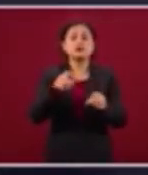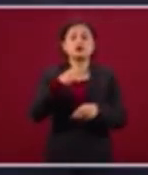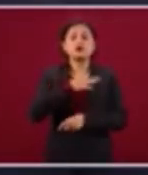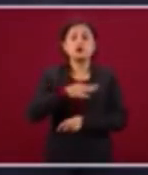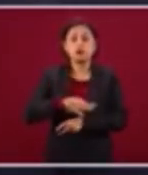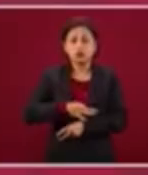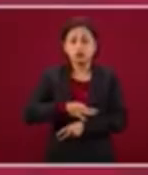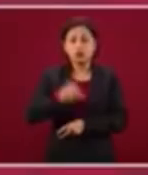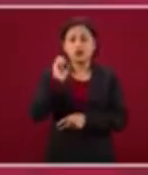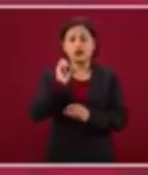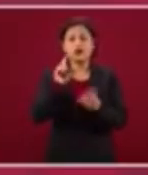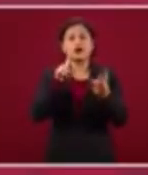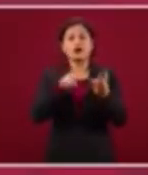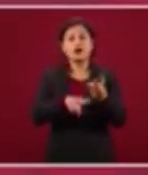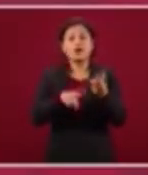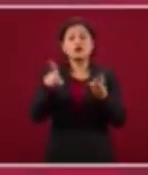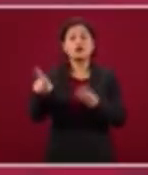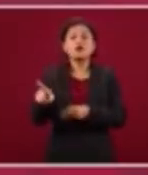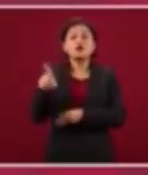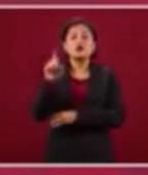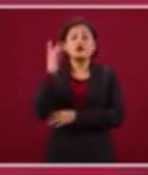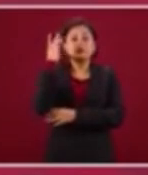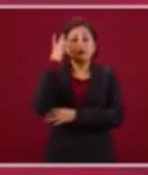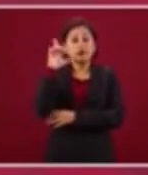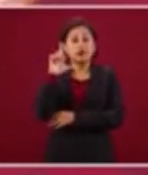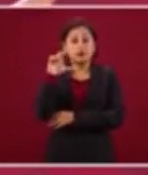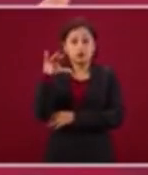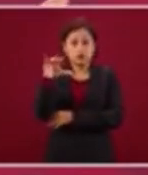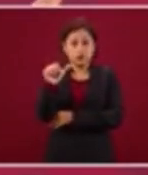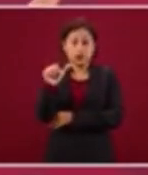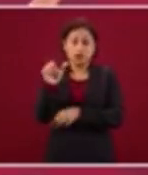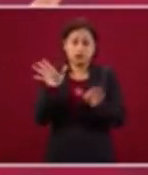en el aeropuerto de Santa Lucía.